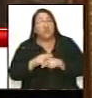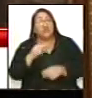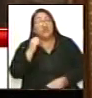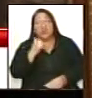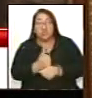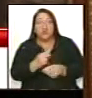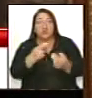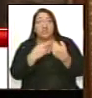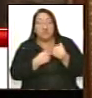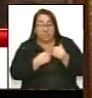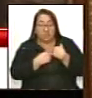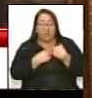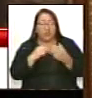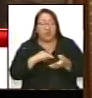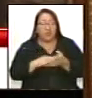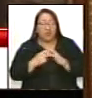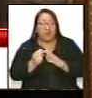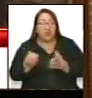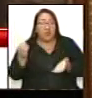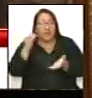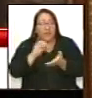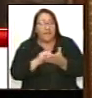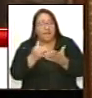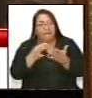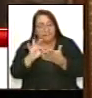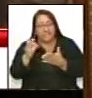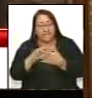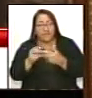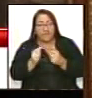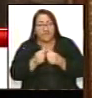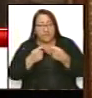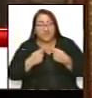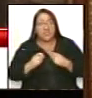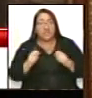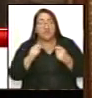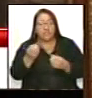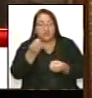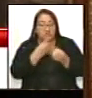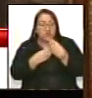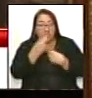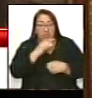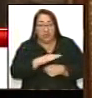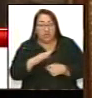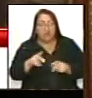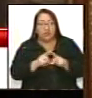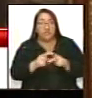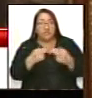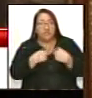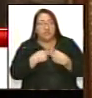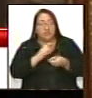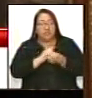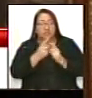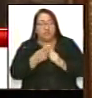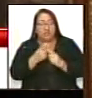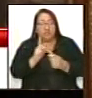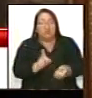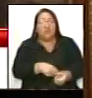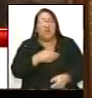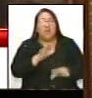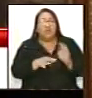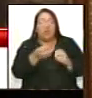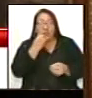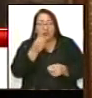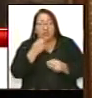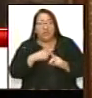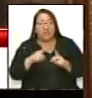obligados a hacer o aplicar correctamente el tratamiento. Y son los llamados a cambiar los hábitos en la